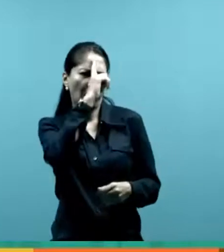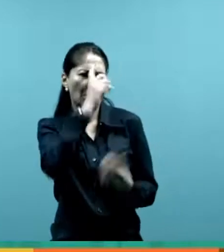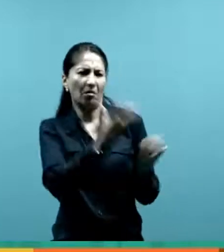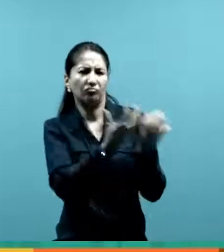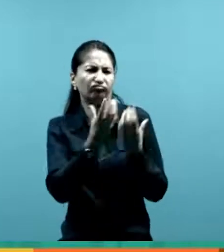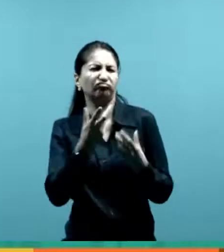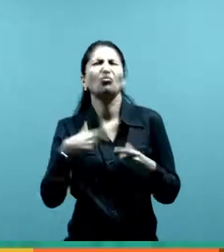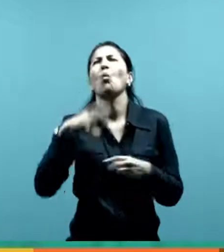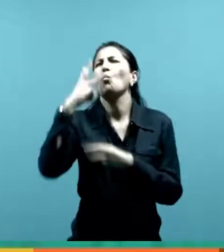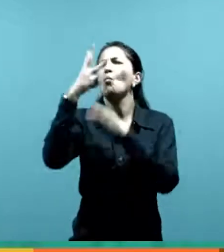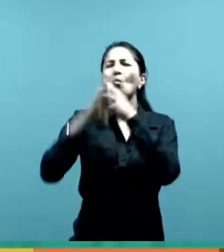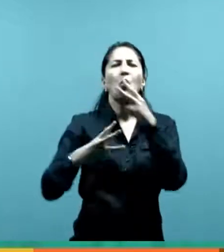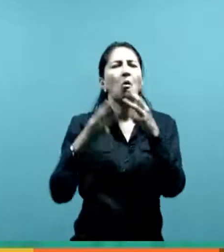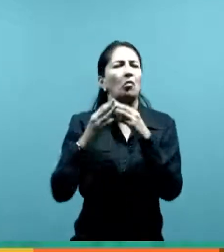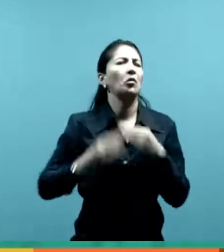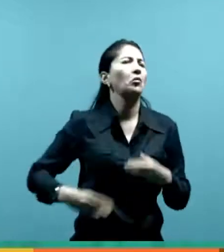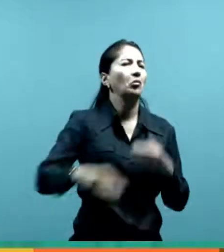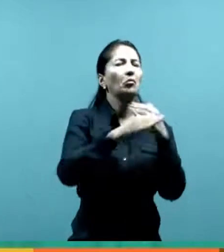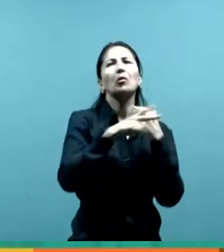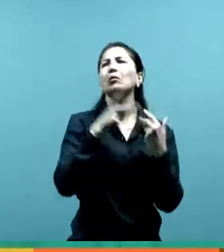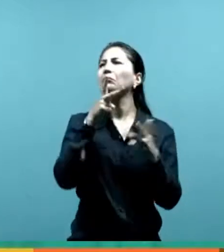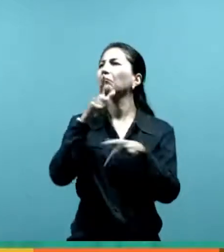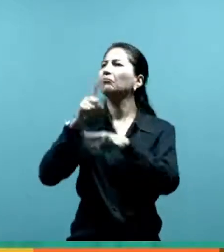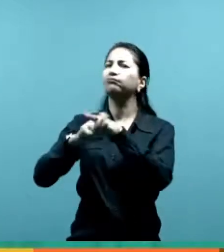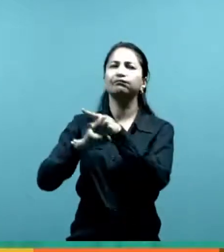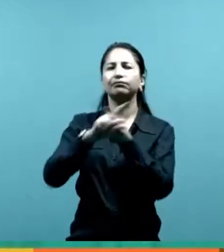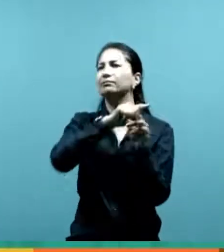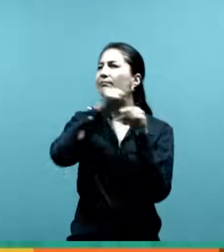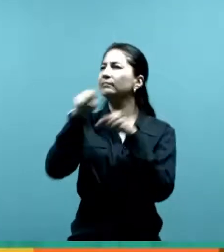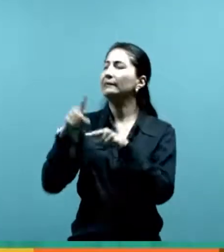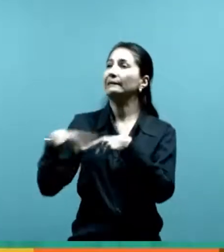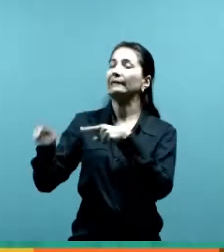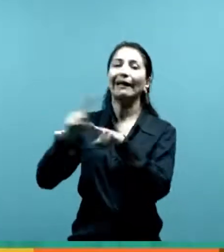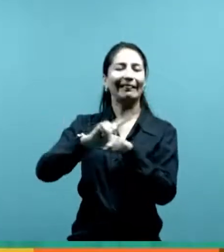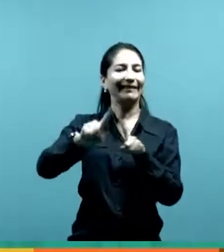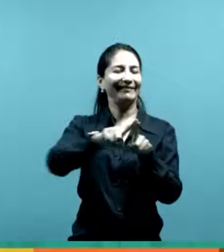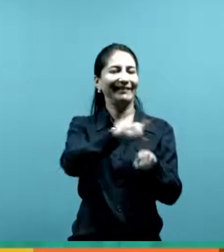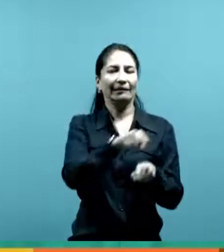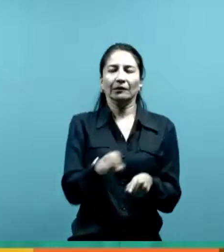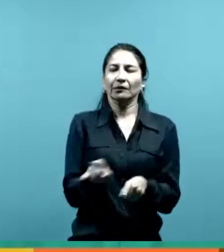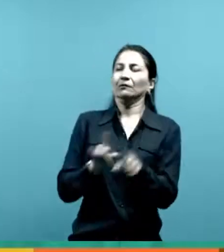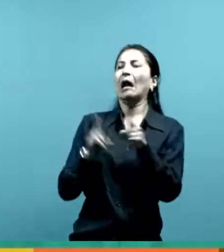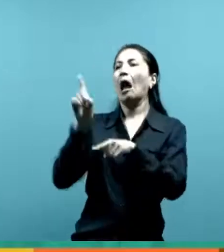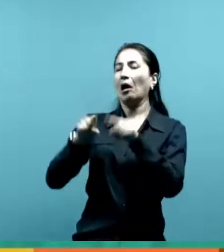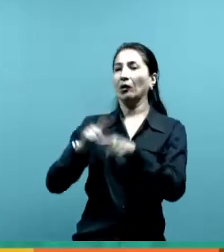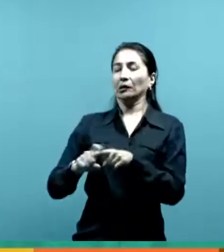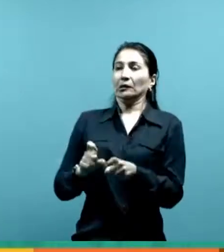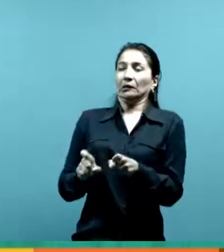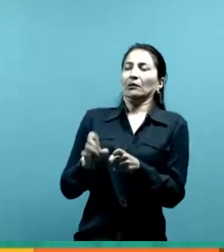de todas partes del mundo, y cada persona reacciona de una manera diferente.